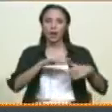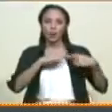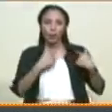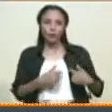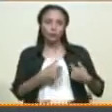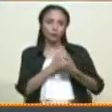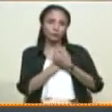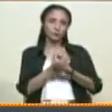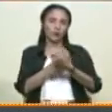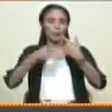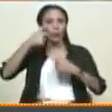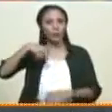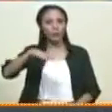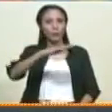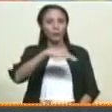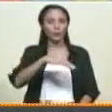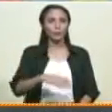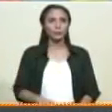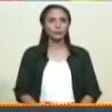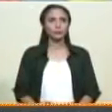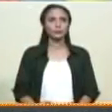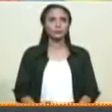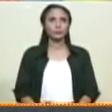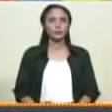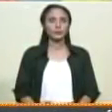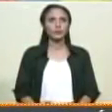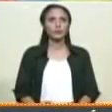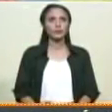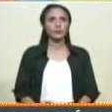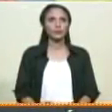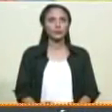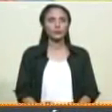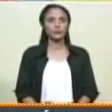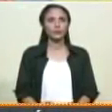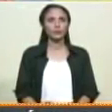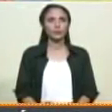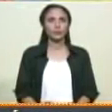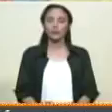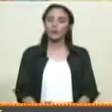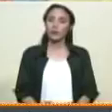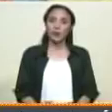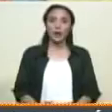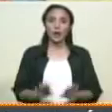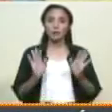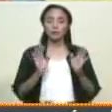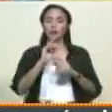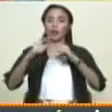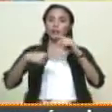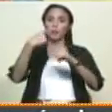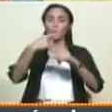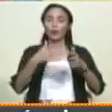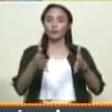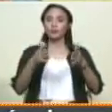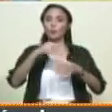Y le tocó la responsabilidad a nuestro hermano Nicolás